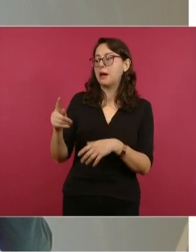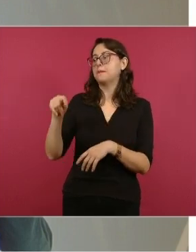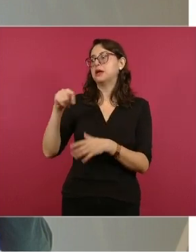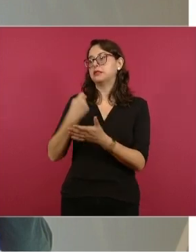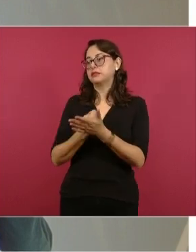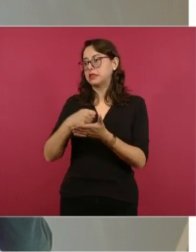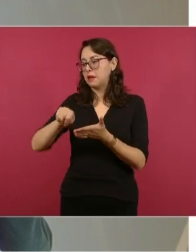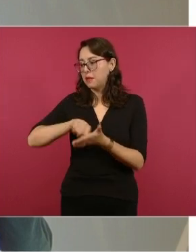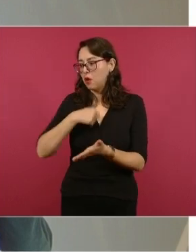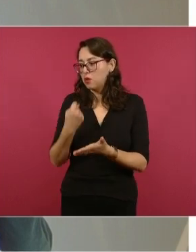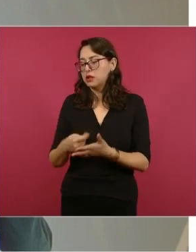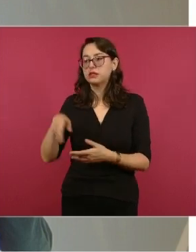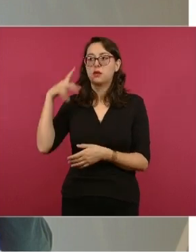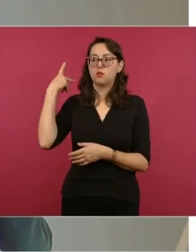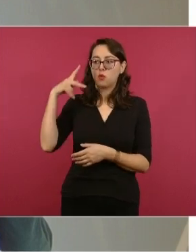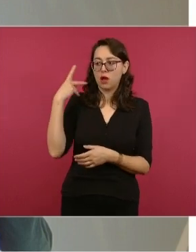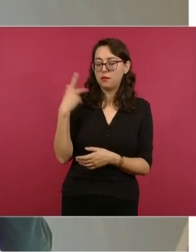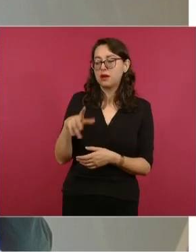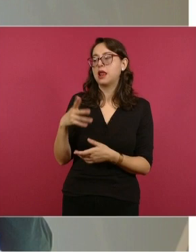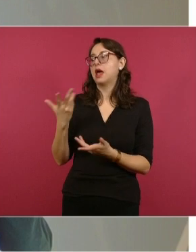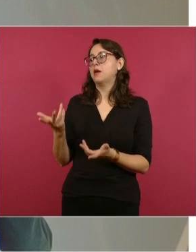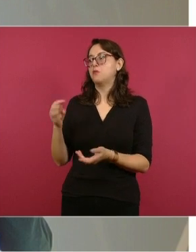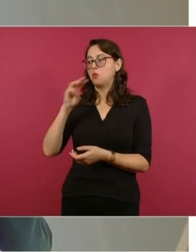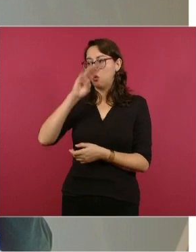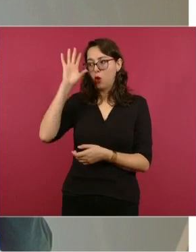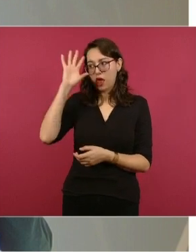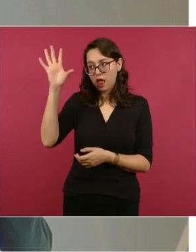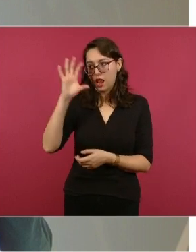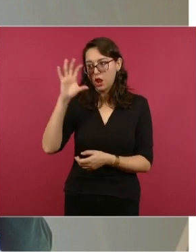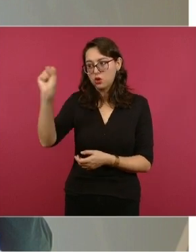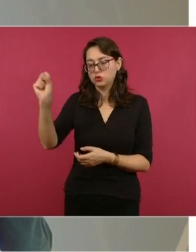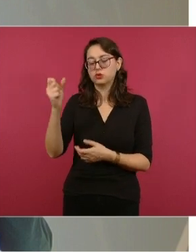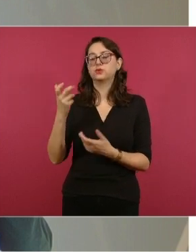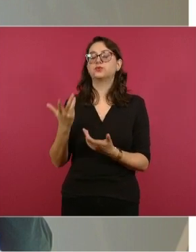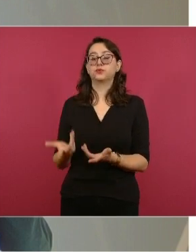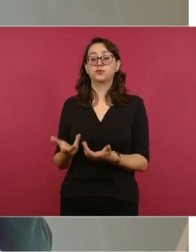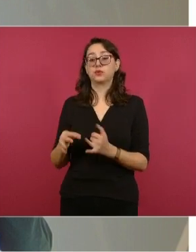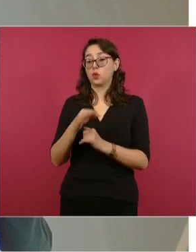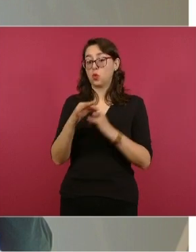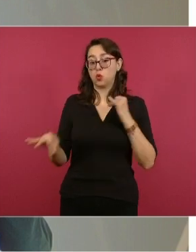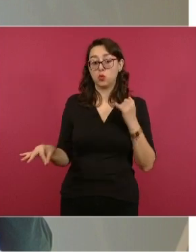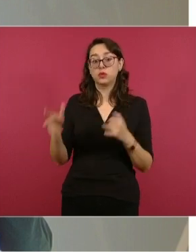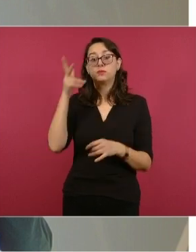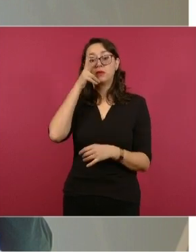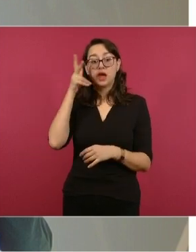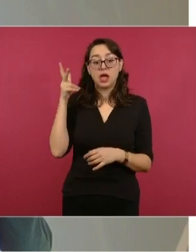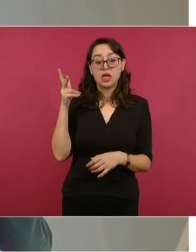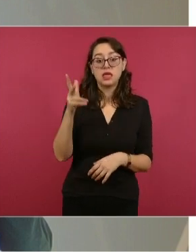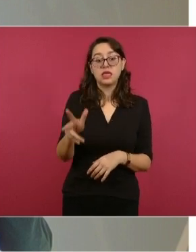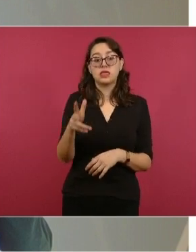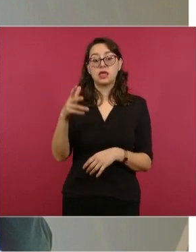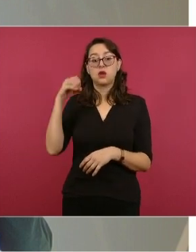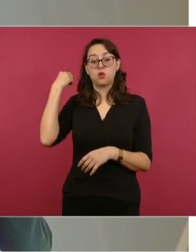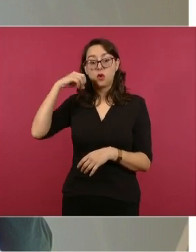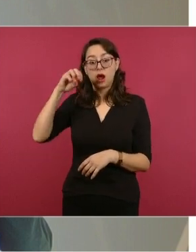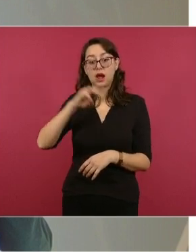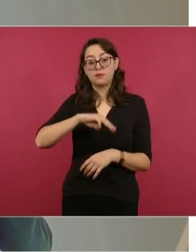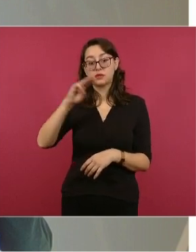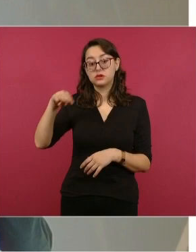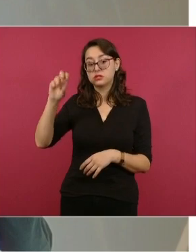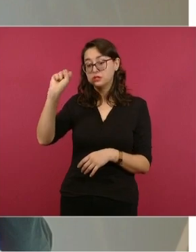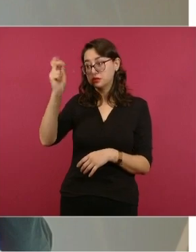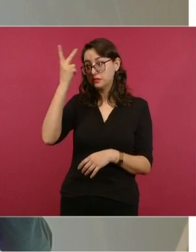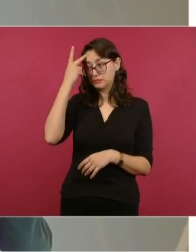Quintana Roo, Puebla, Tabasco y Morelos. Y en una cuarta etapa, la basificación en Hidalgo, Oaxaca, Michoacán, San Luis Potosí